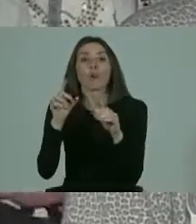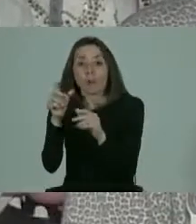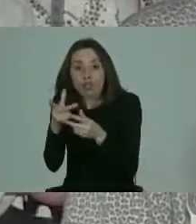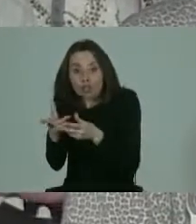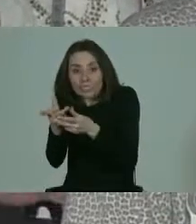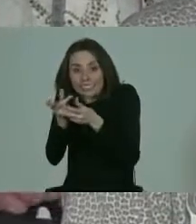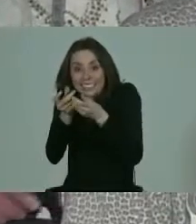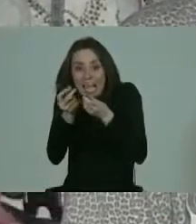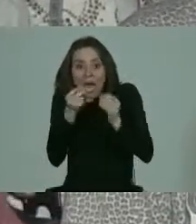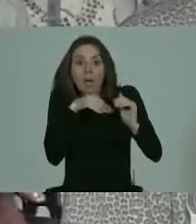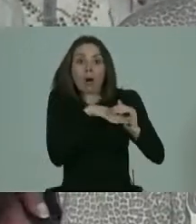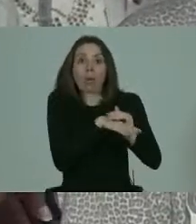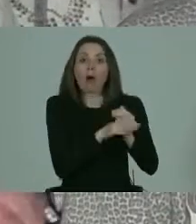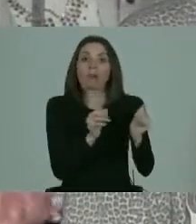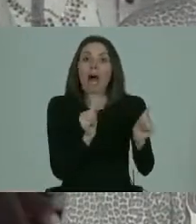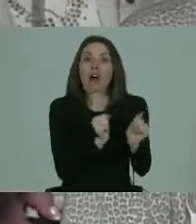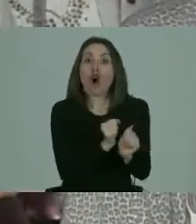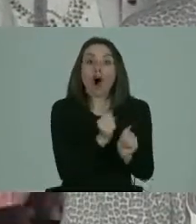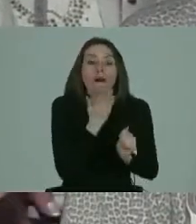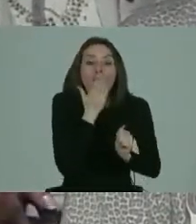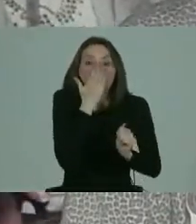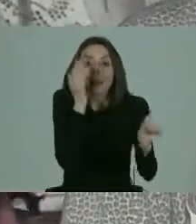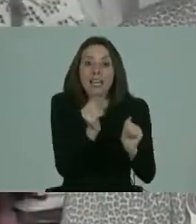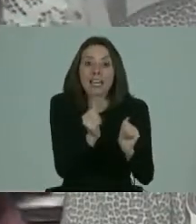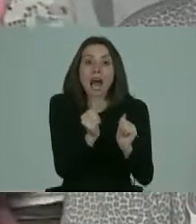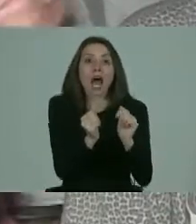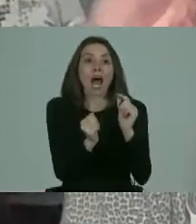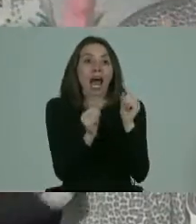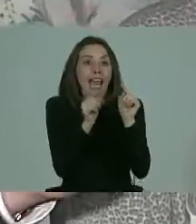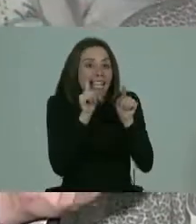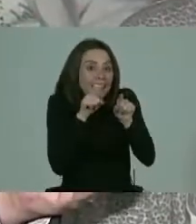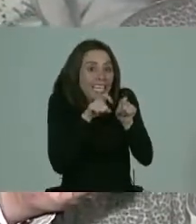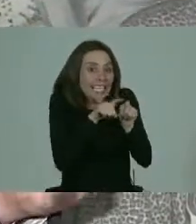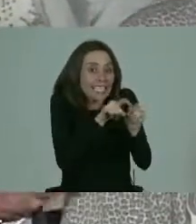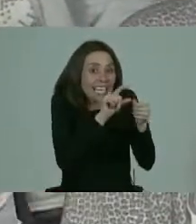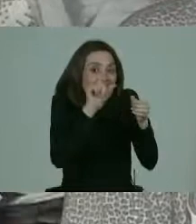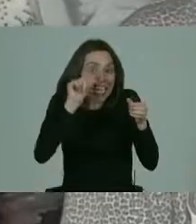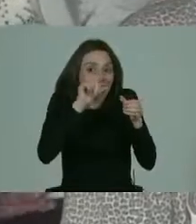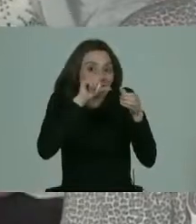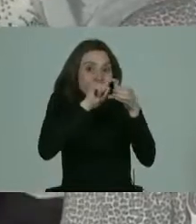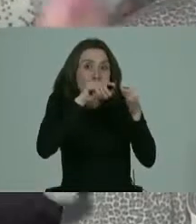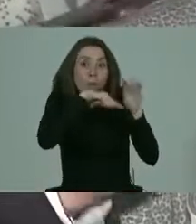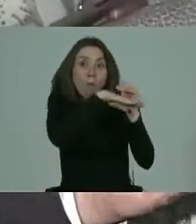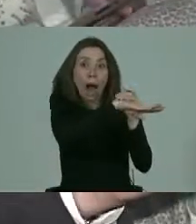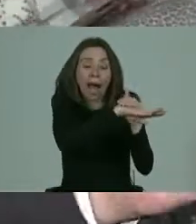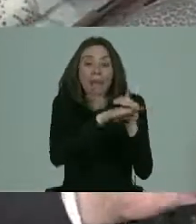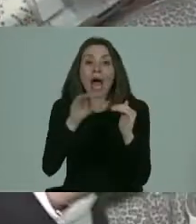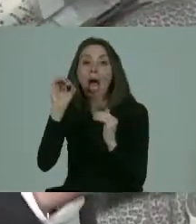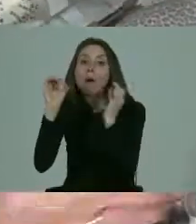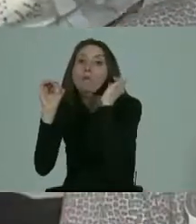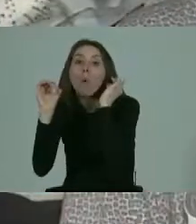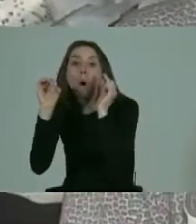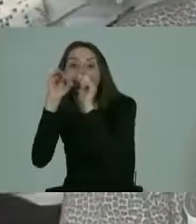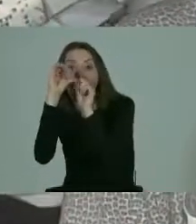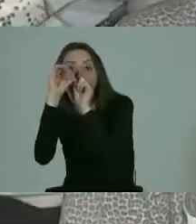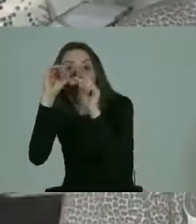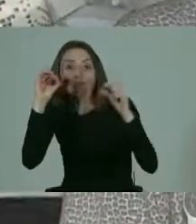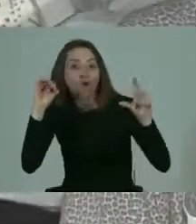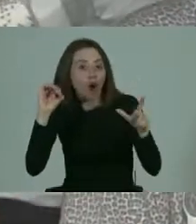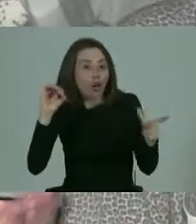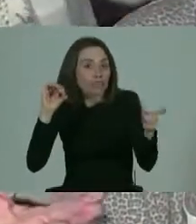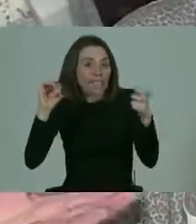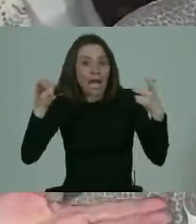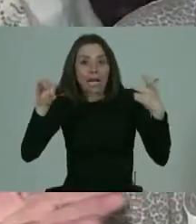y los puede usar hoy en día inyectar uno de estos hecho un óvulo o sea la tecnología entonces lo que permite